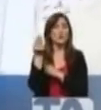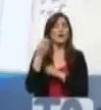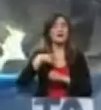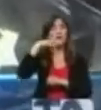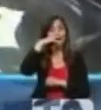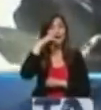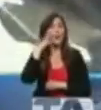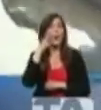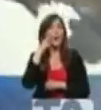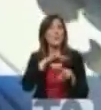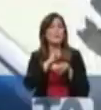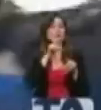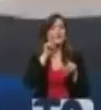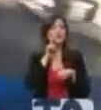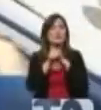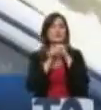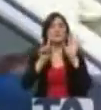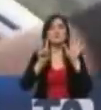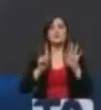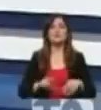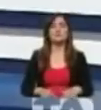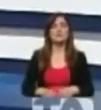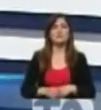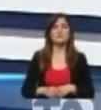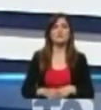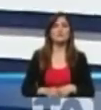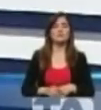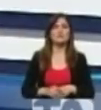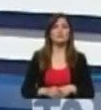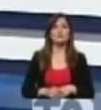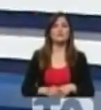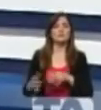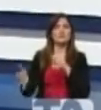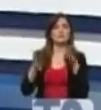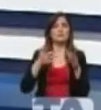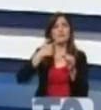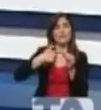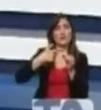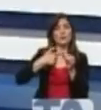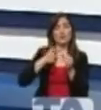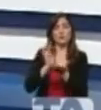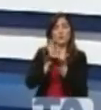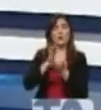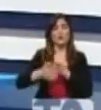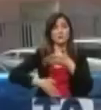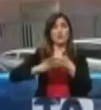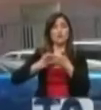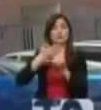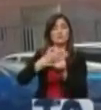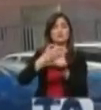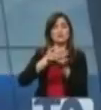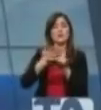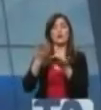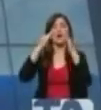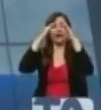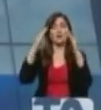de 6 años. Paul Tutiben, 24 horas. Y en Quito se suspendió la audiencia de testimonio anticipado que se tenía previsto